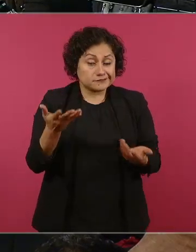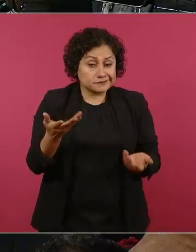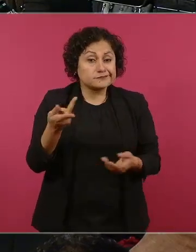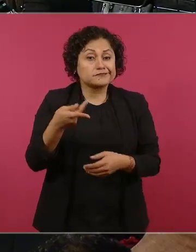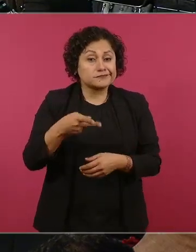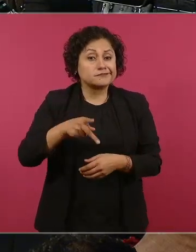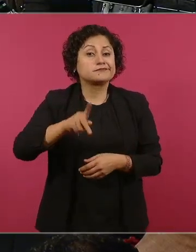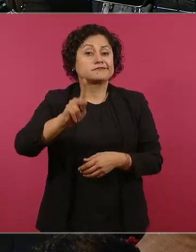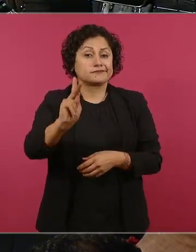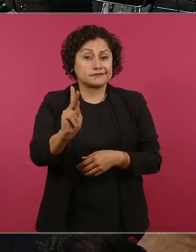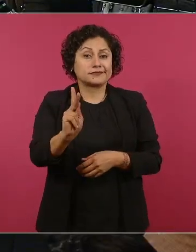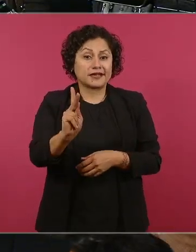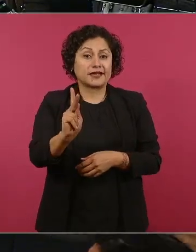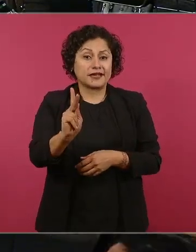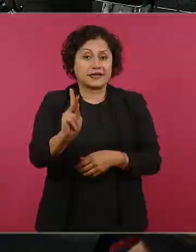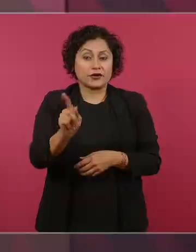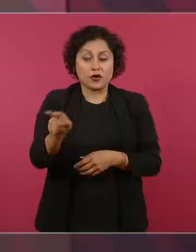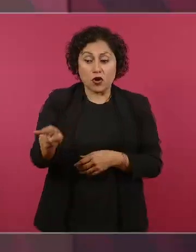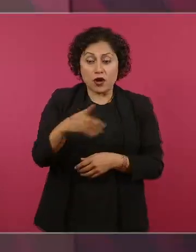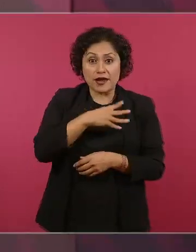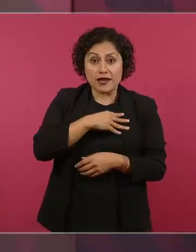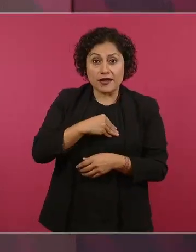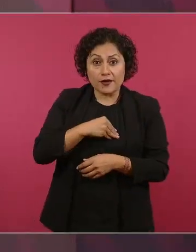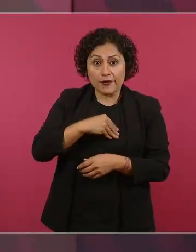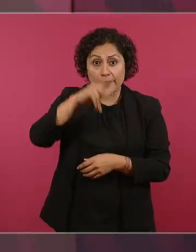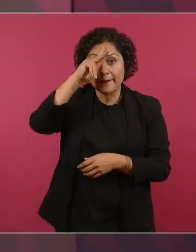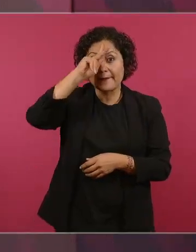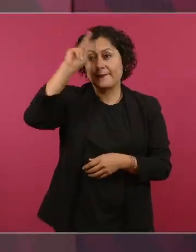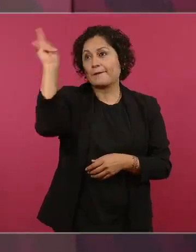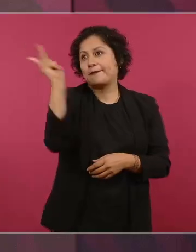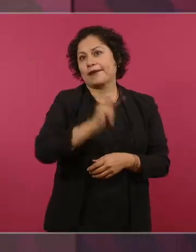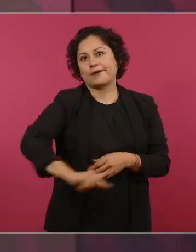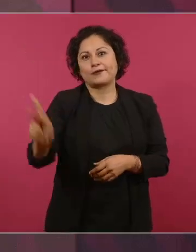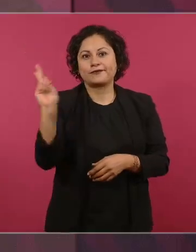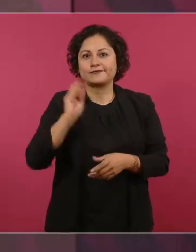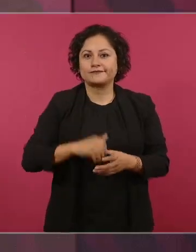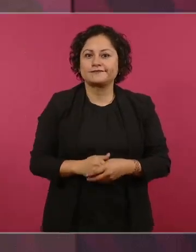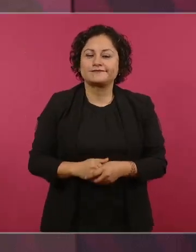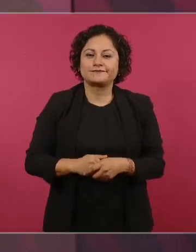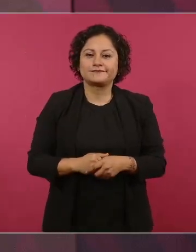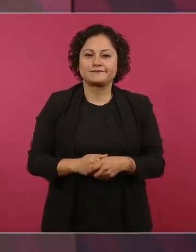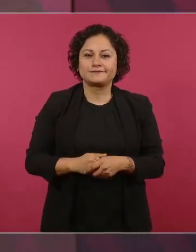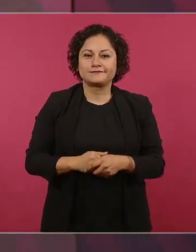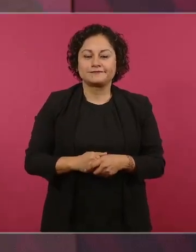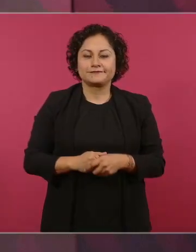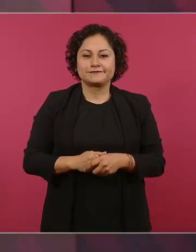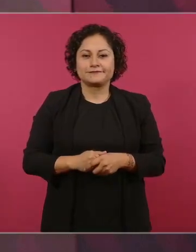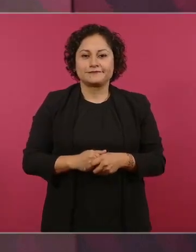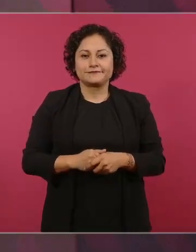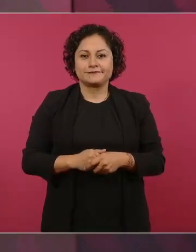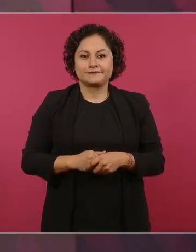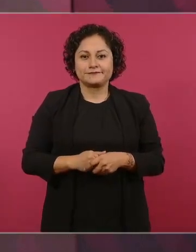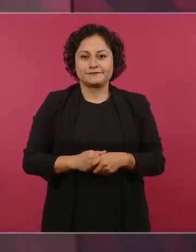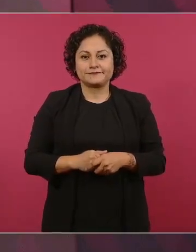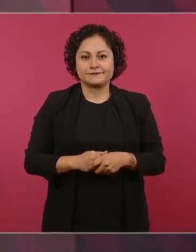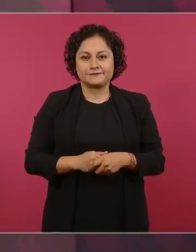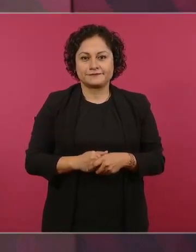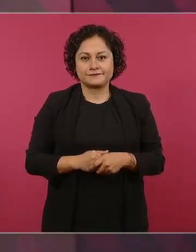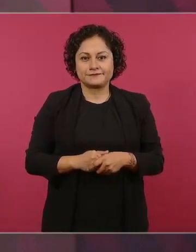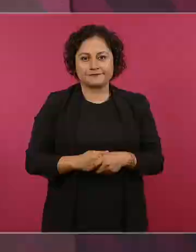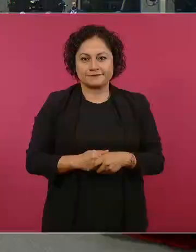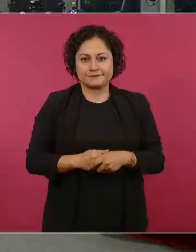es mejor que el hijo. (Risa)